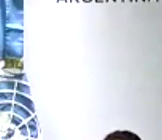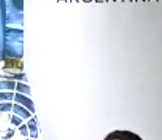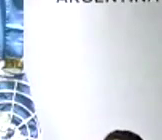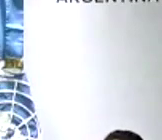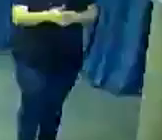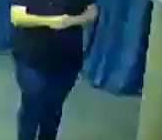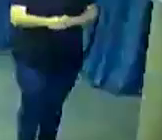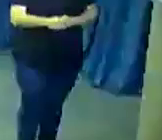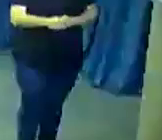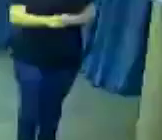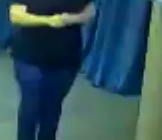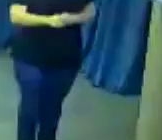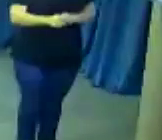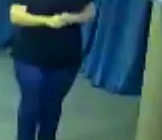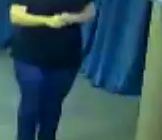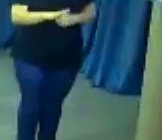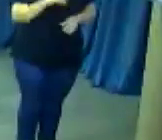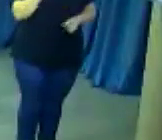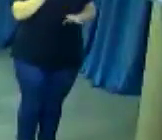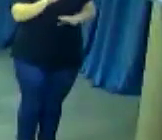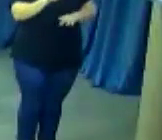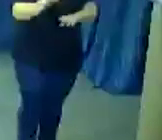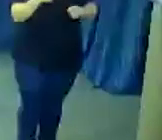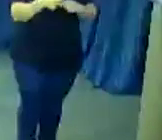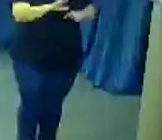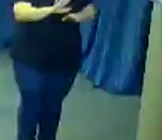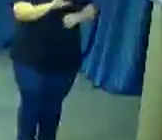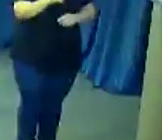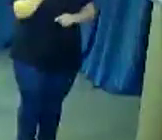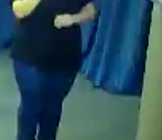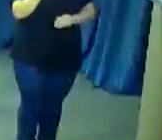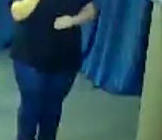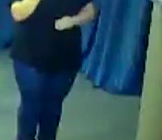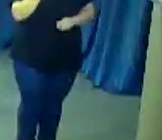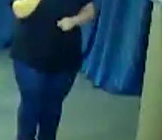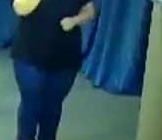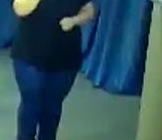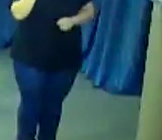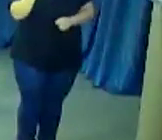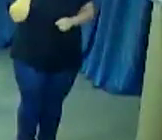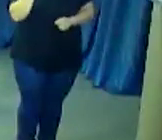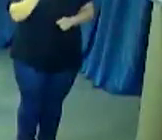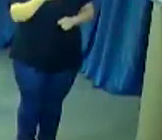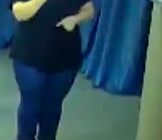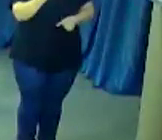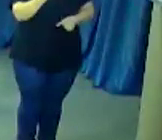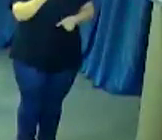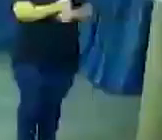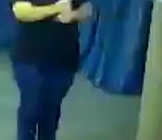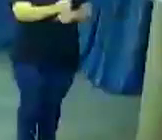Perdón, porque no sé si Iván está escuchando. Igual si querés decirla y yo la repito por el micrófono. Hola, hola. A